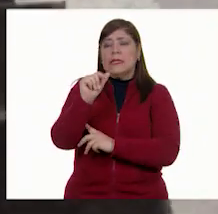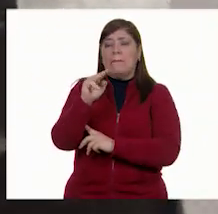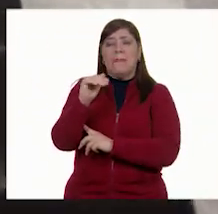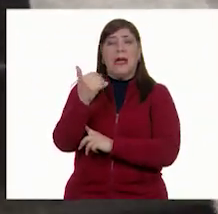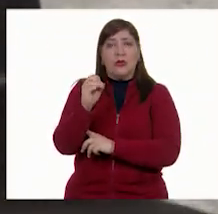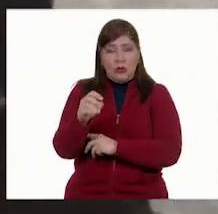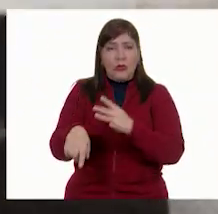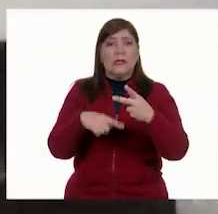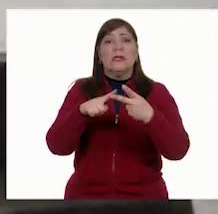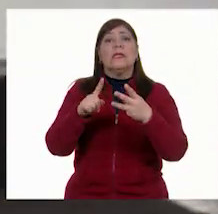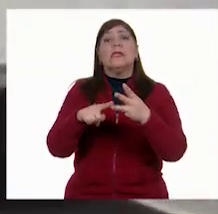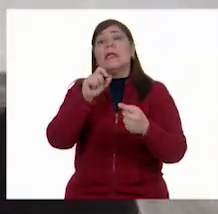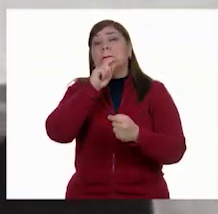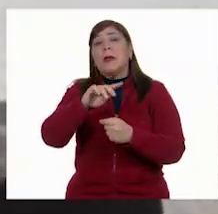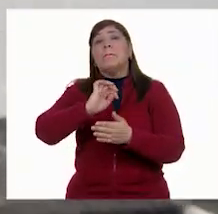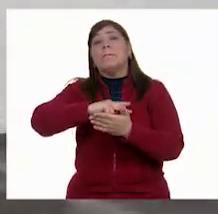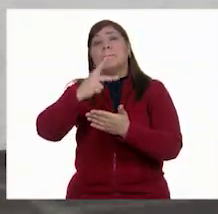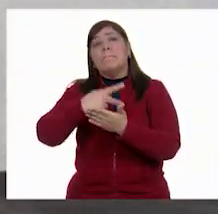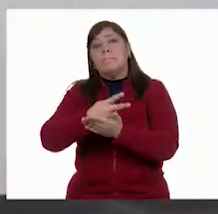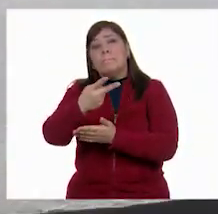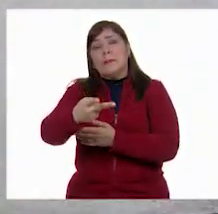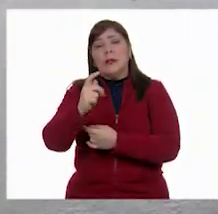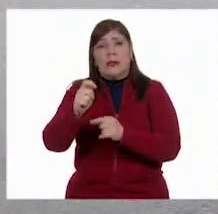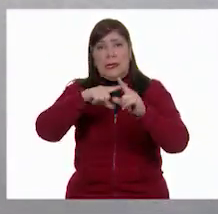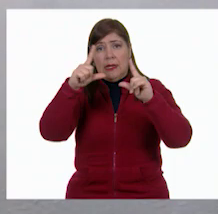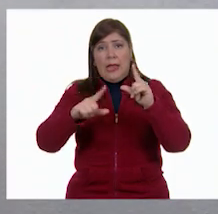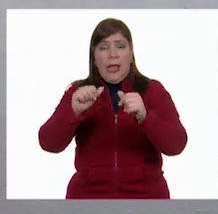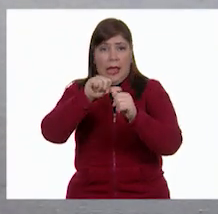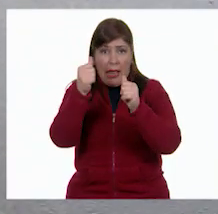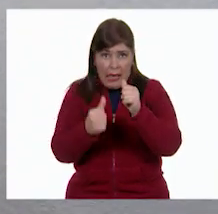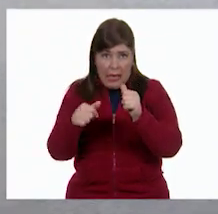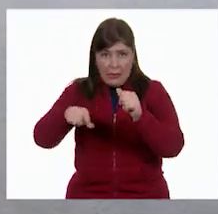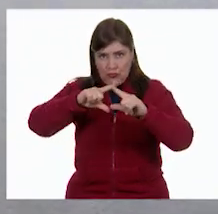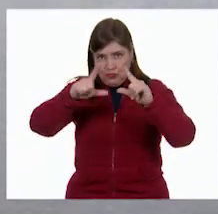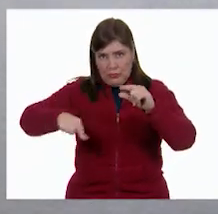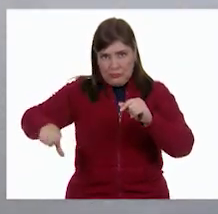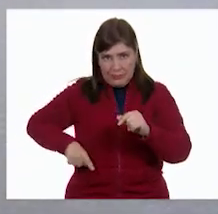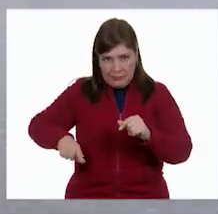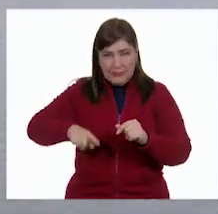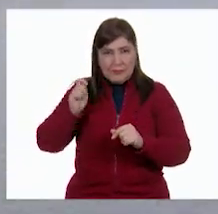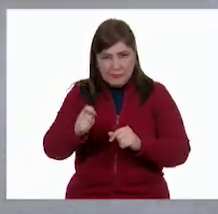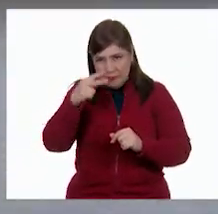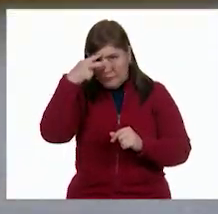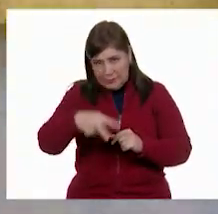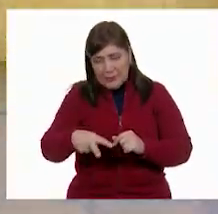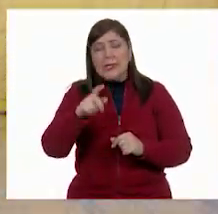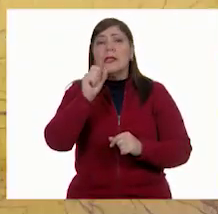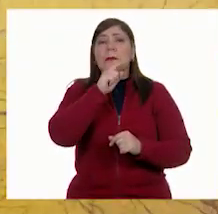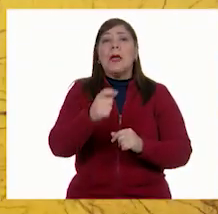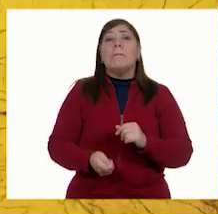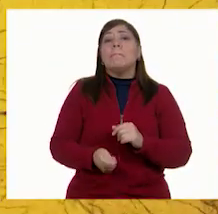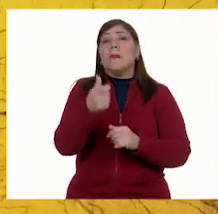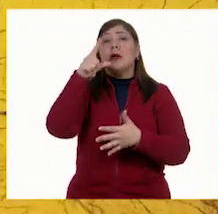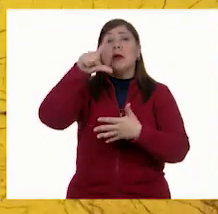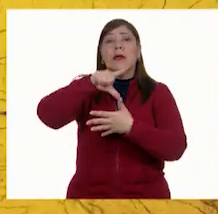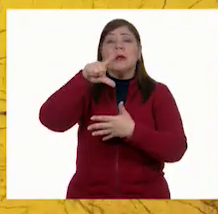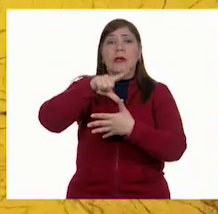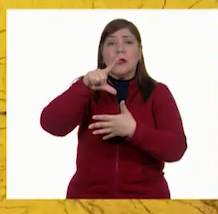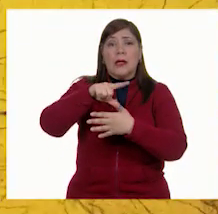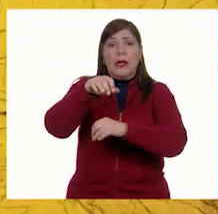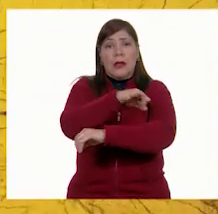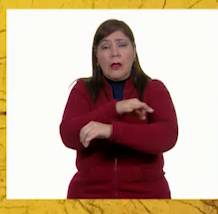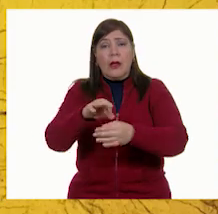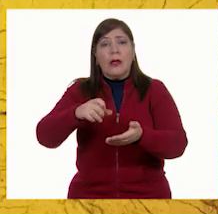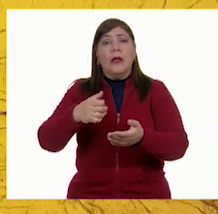Premio Nacional de Artes que entrega el gobierno mexicano, y finalmente se convirtió en el primer arquitecto latinoamericano en recibir el